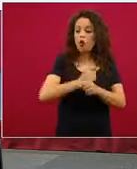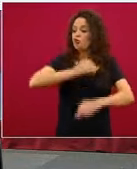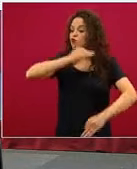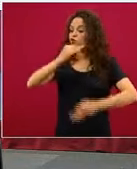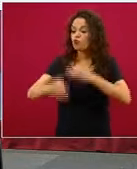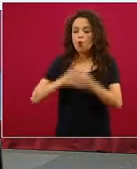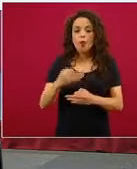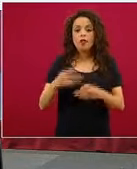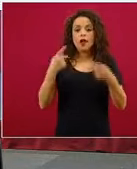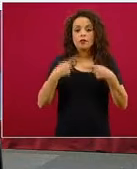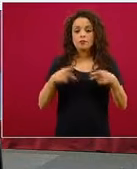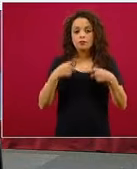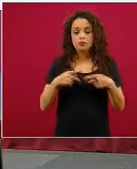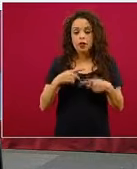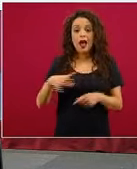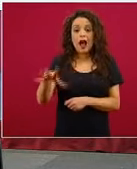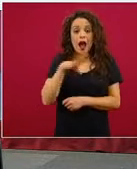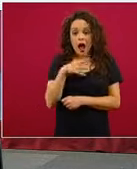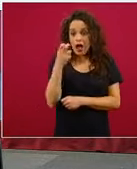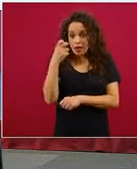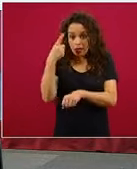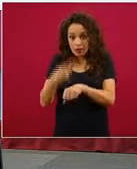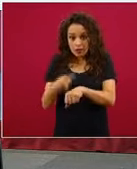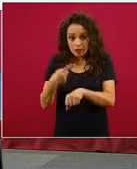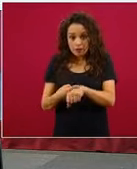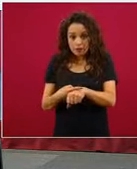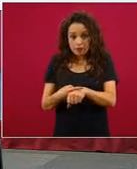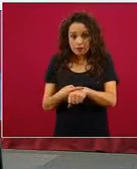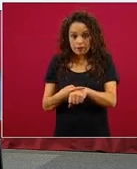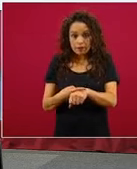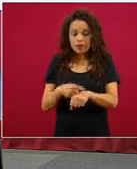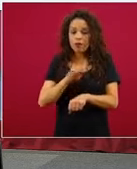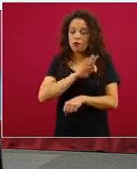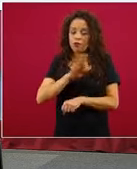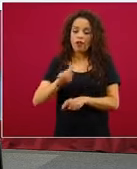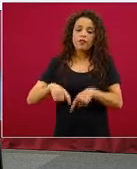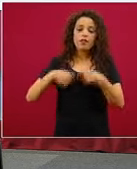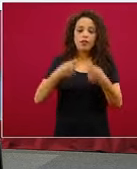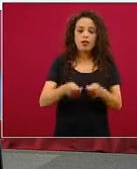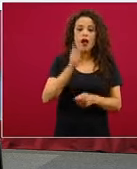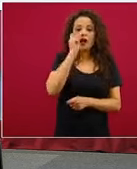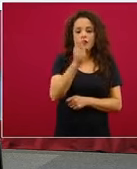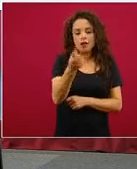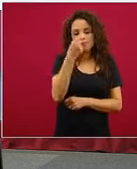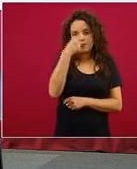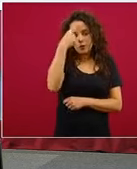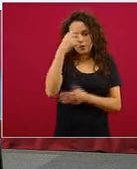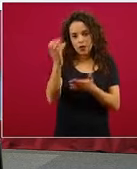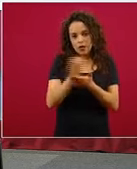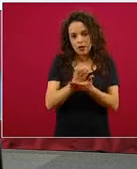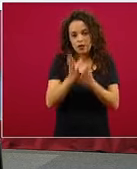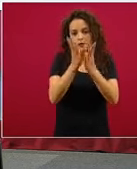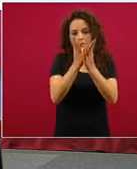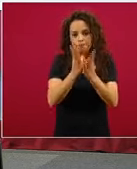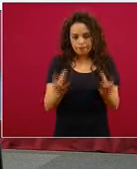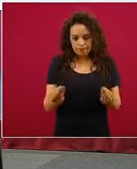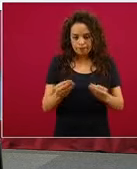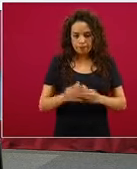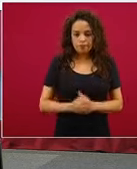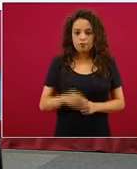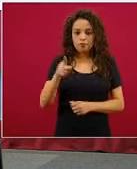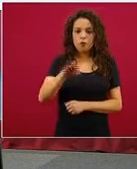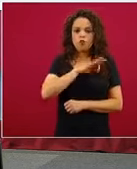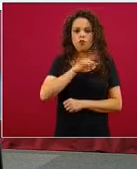estar viviendo con la enfermedad y darle su tratamiento. Esta es, podemos ver en este lado